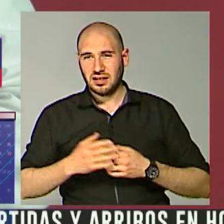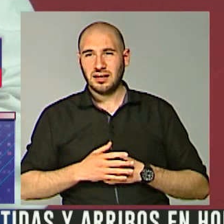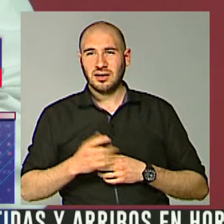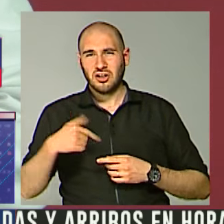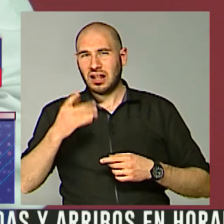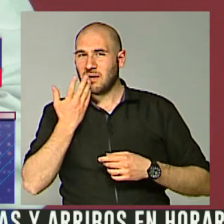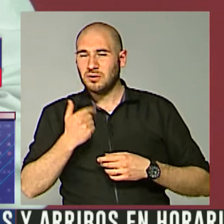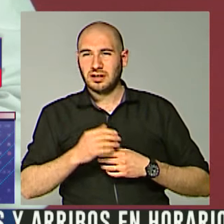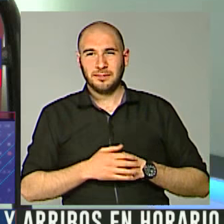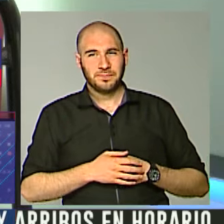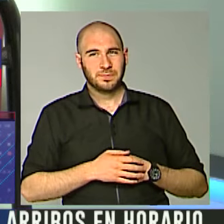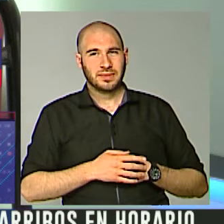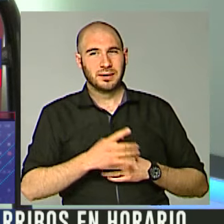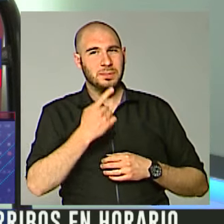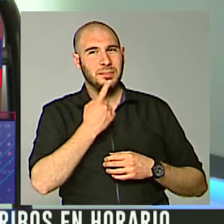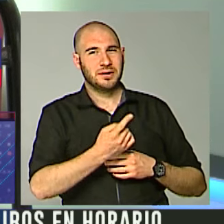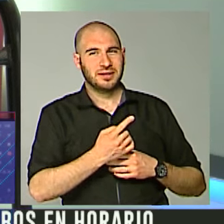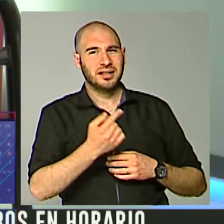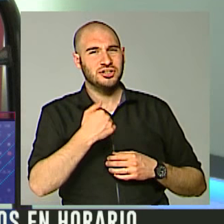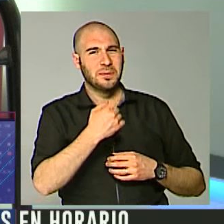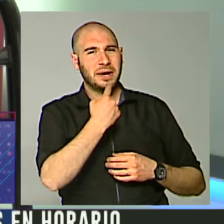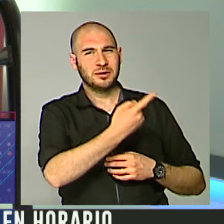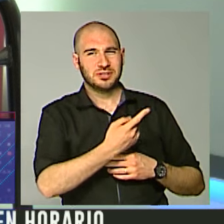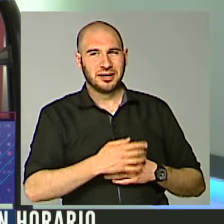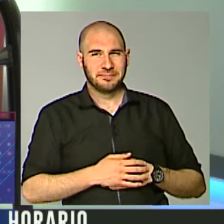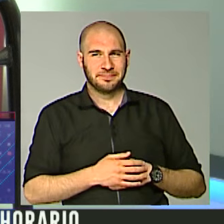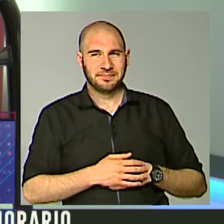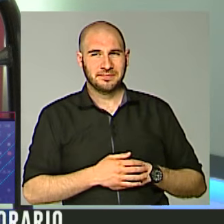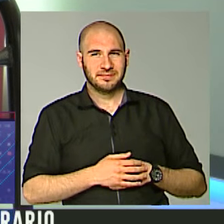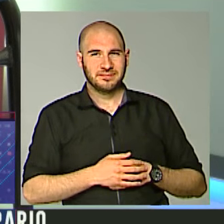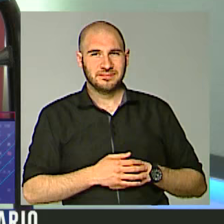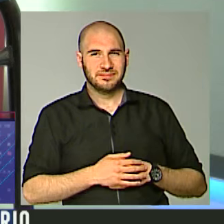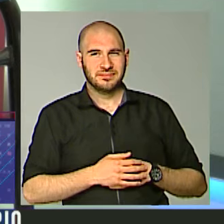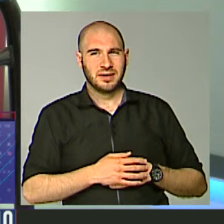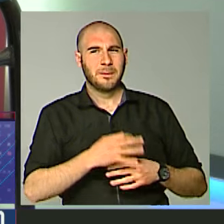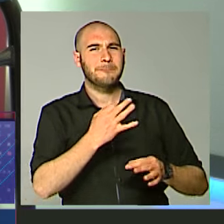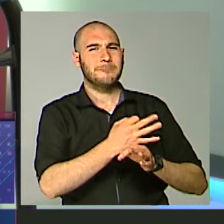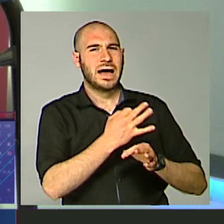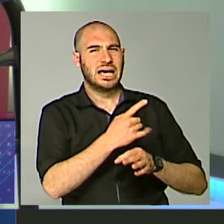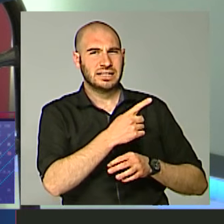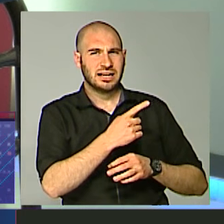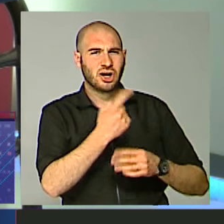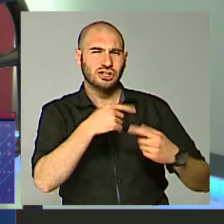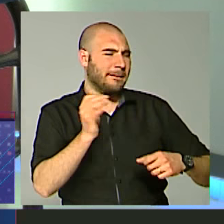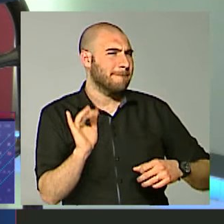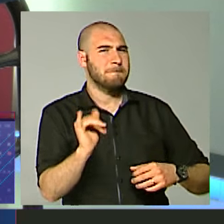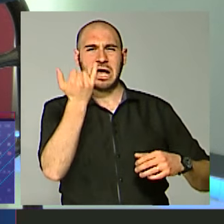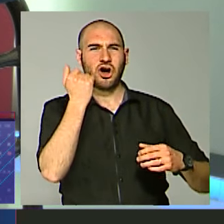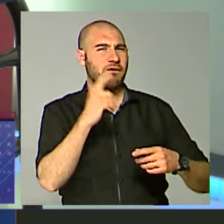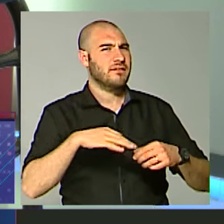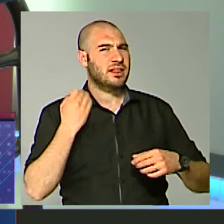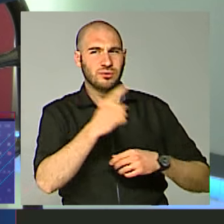gusta. Bueno, señor, yo quería preguntarle si ser maestra es lo mejor que le ha pasado en su